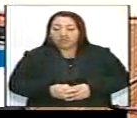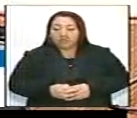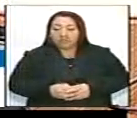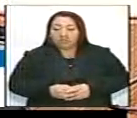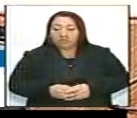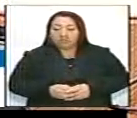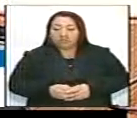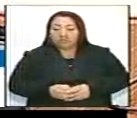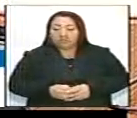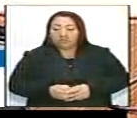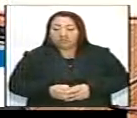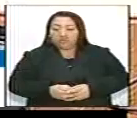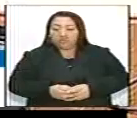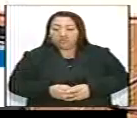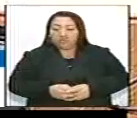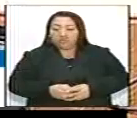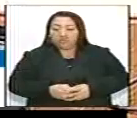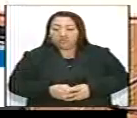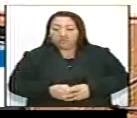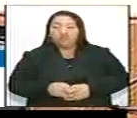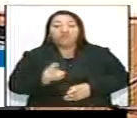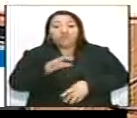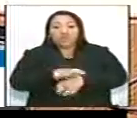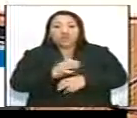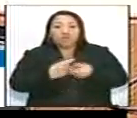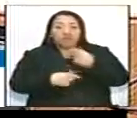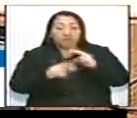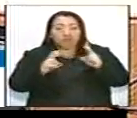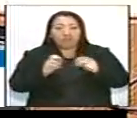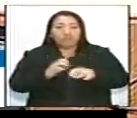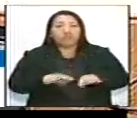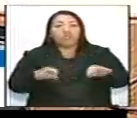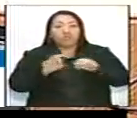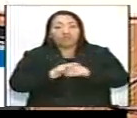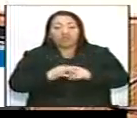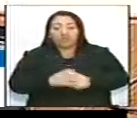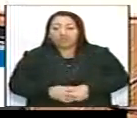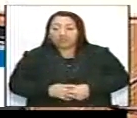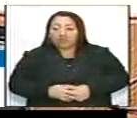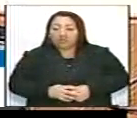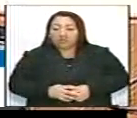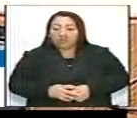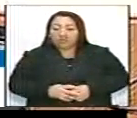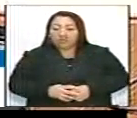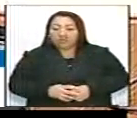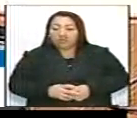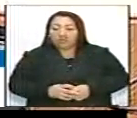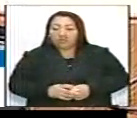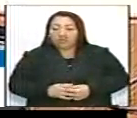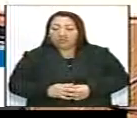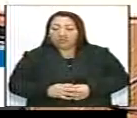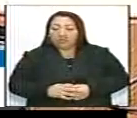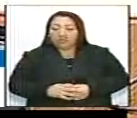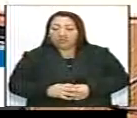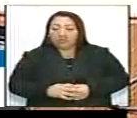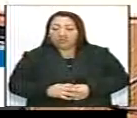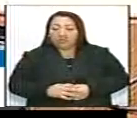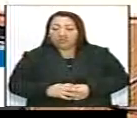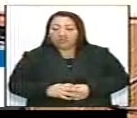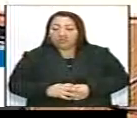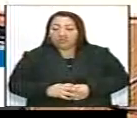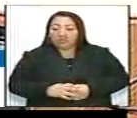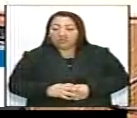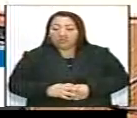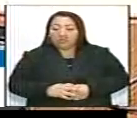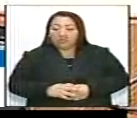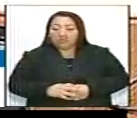salud, hay el tema de los medicamentos, la disposición, hay el tema del tamizaje, hay el tema de las visitas demostrativas, hay el tema de la adecuada nutrición de la madre,